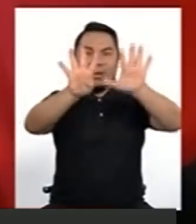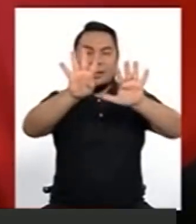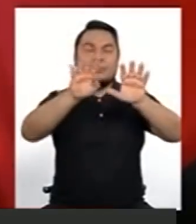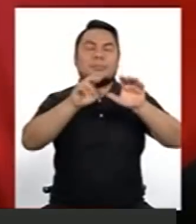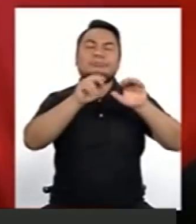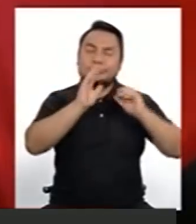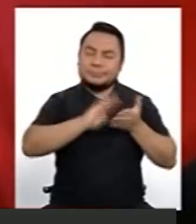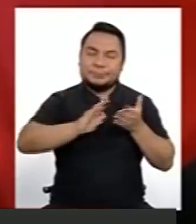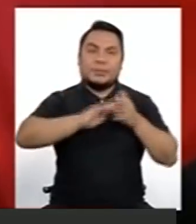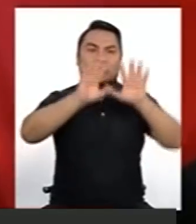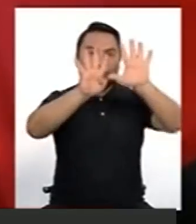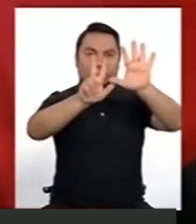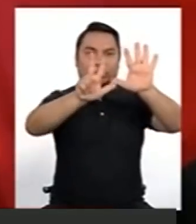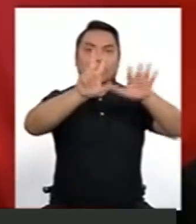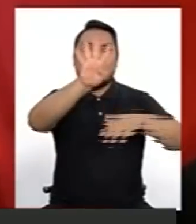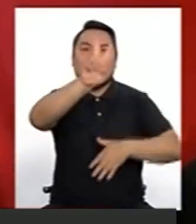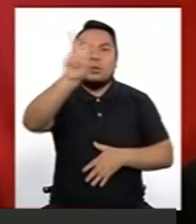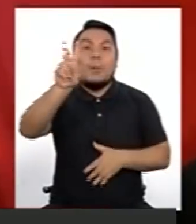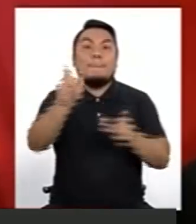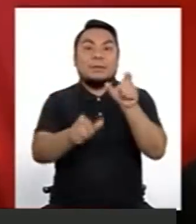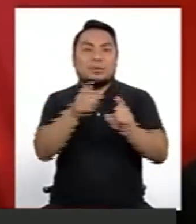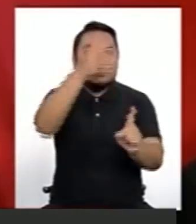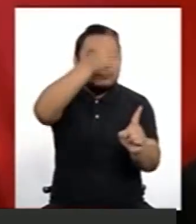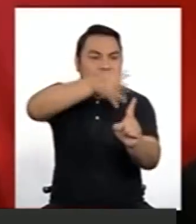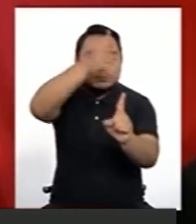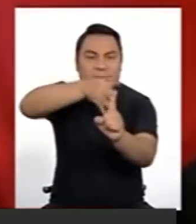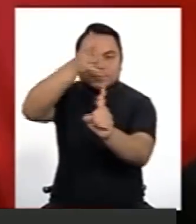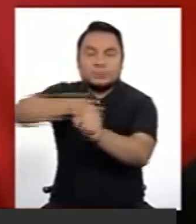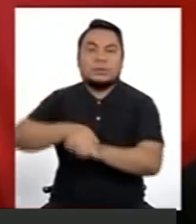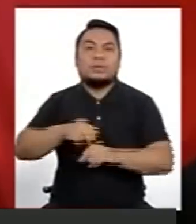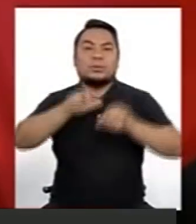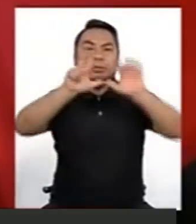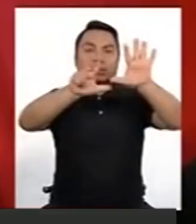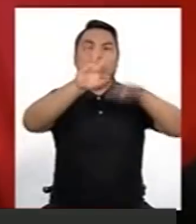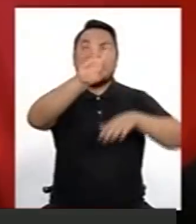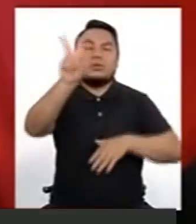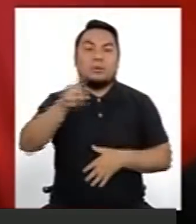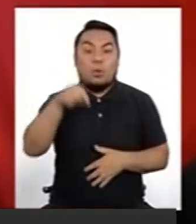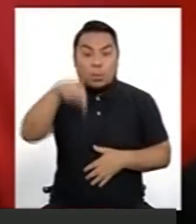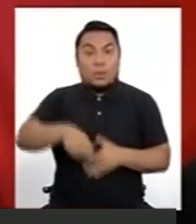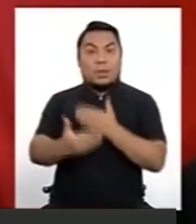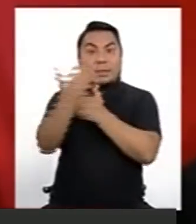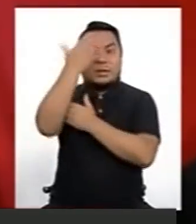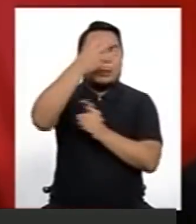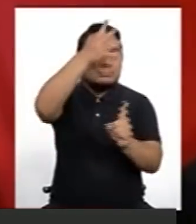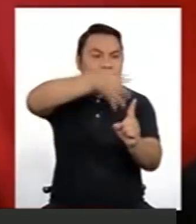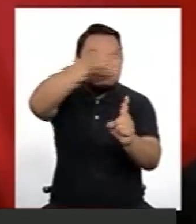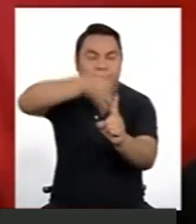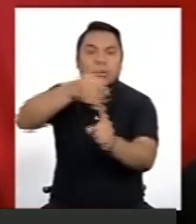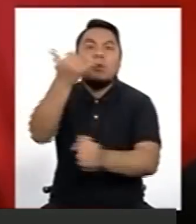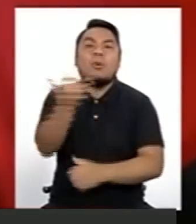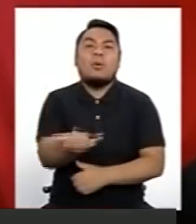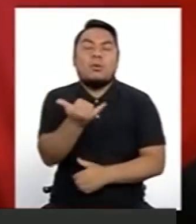842 personas han sido muestreadas. 842, hoy día en la mañana. Hoy,